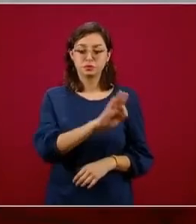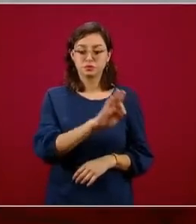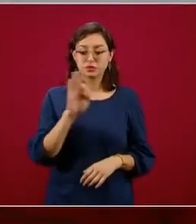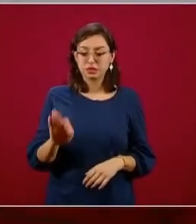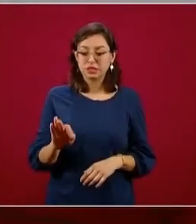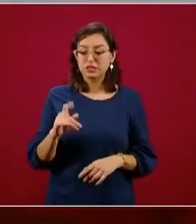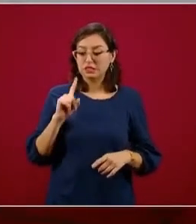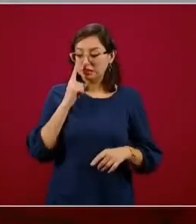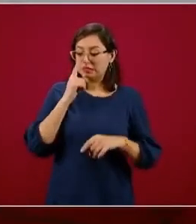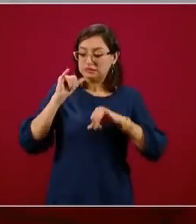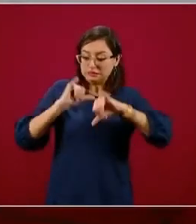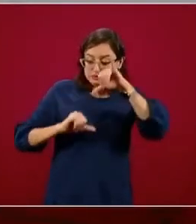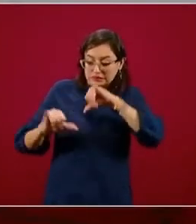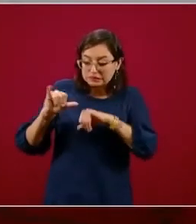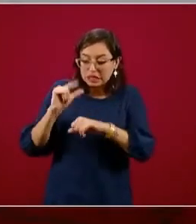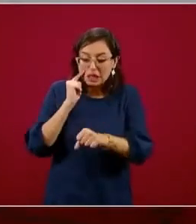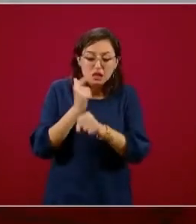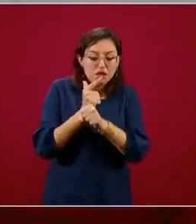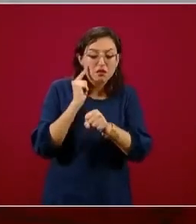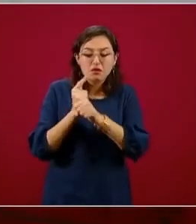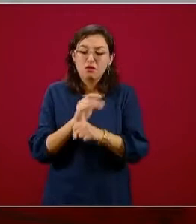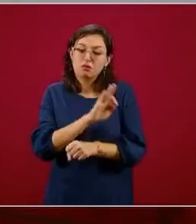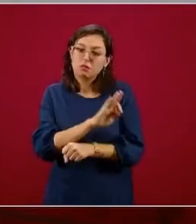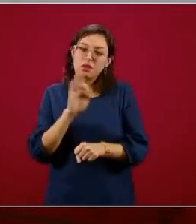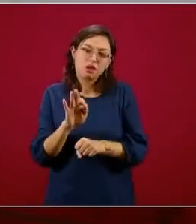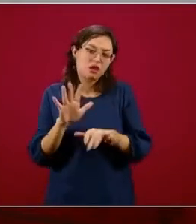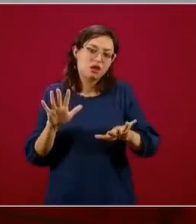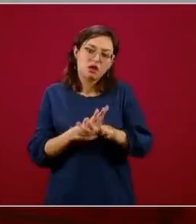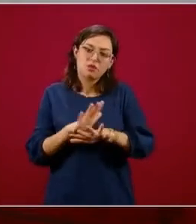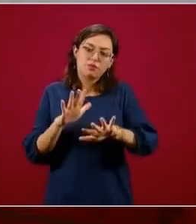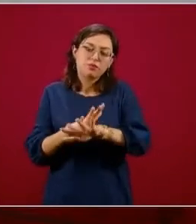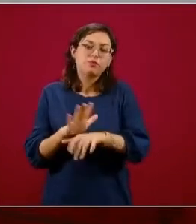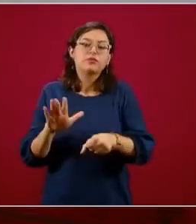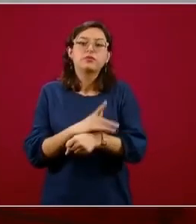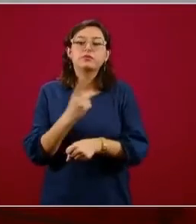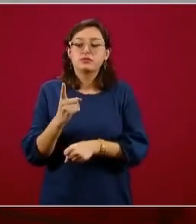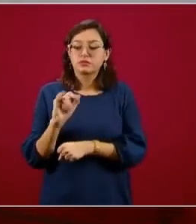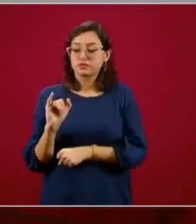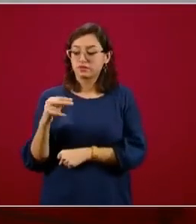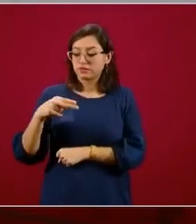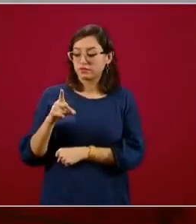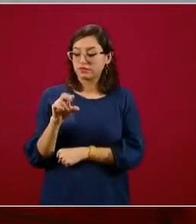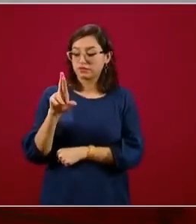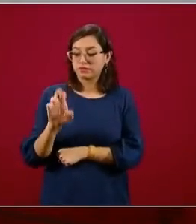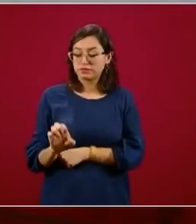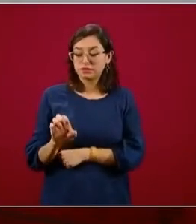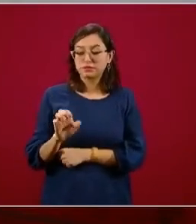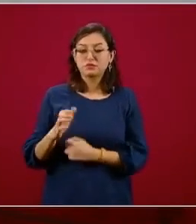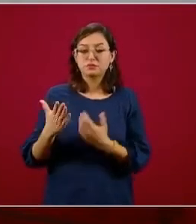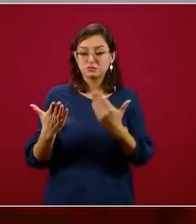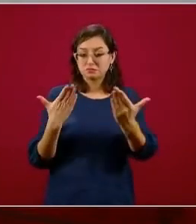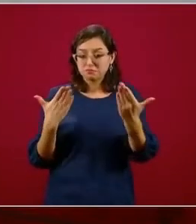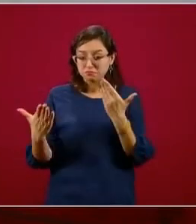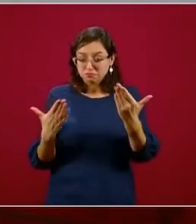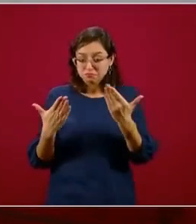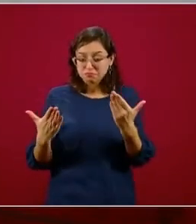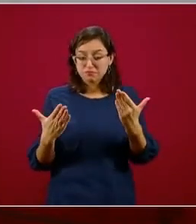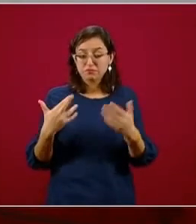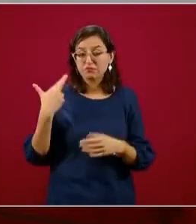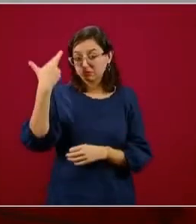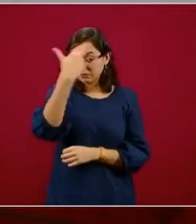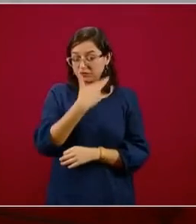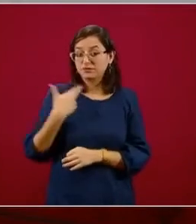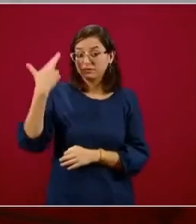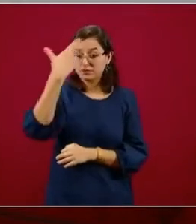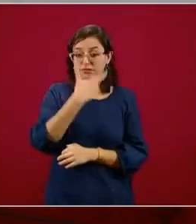laboratorio. Sí, estas son variables porque recordemos que el INDRE estuvo realizando un proceso precisamente de valoración y en su